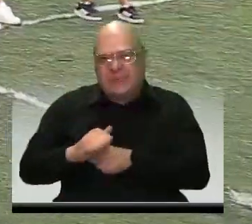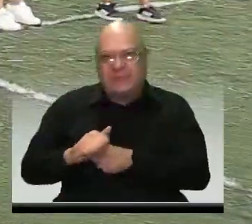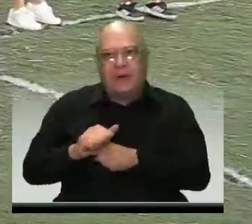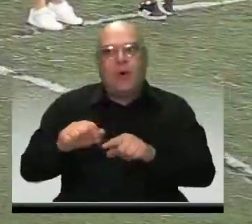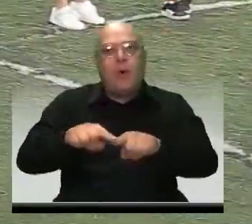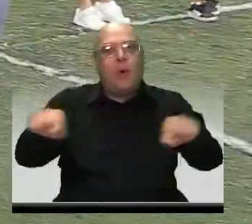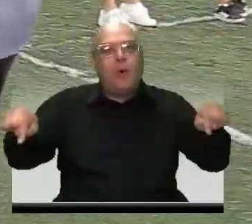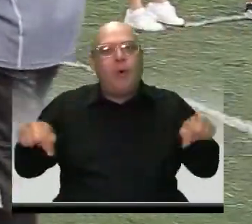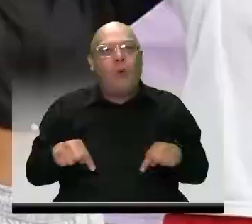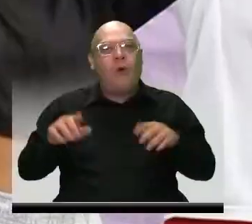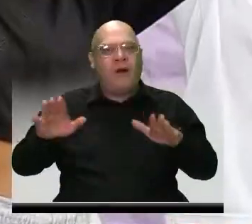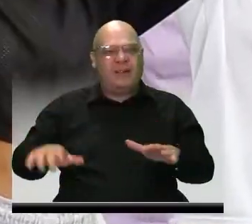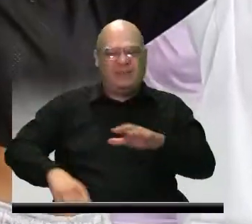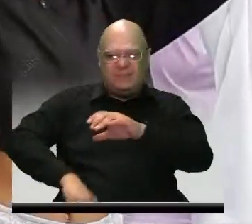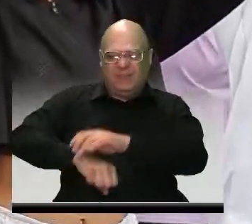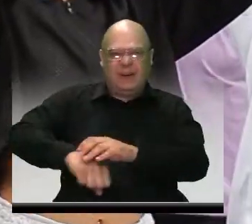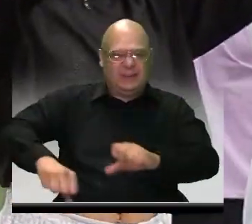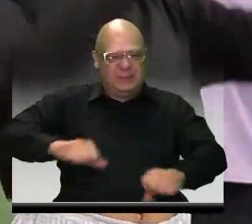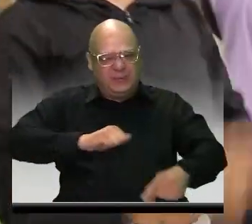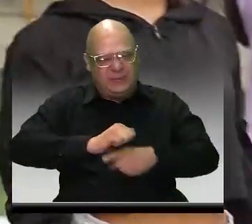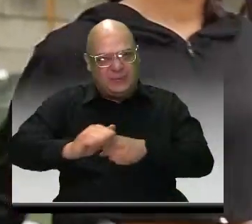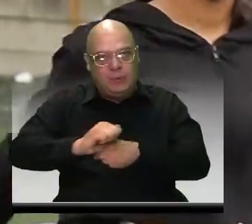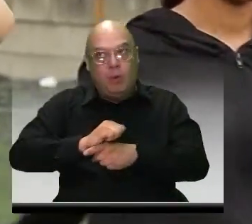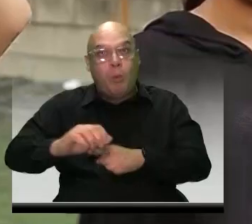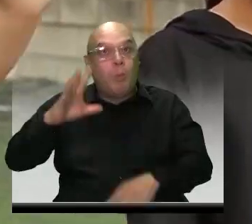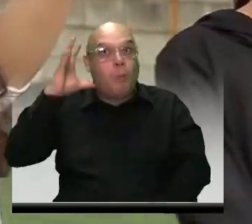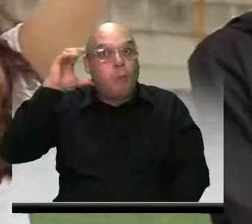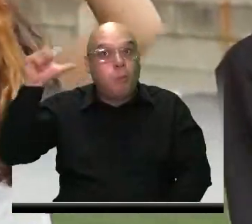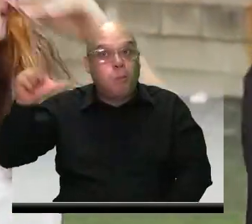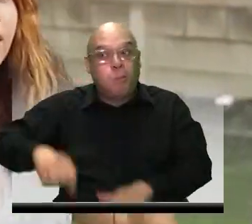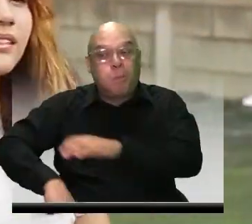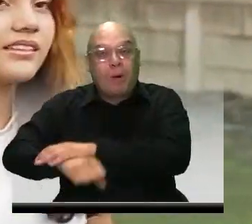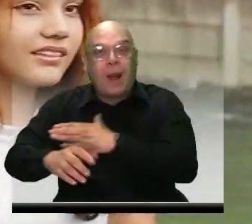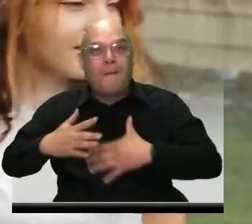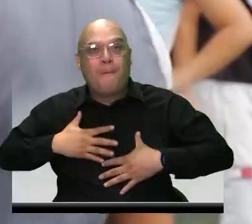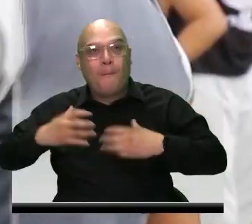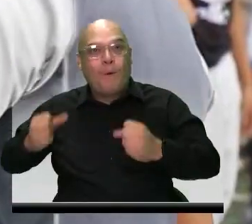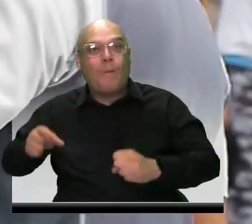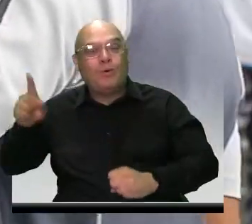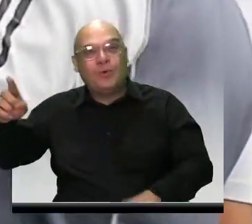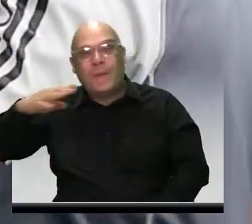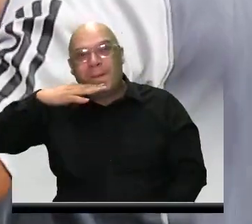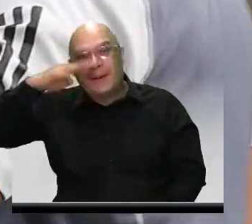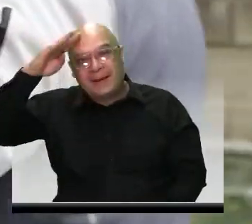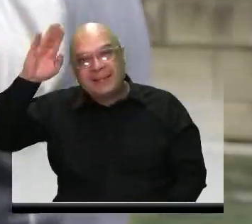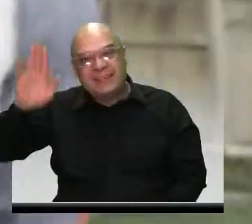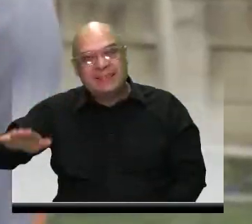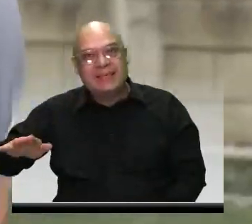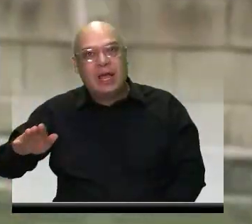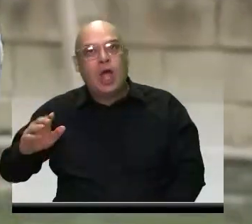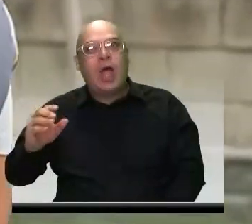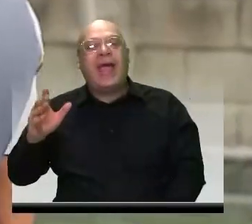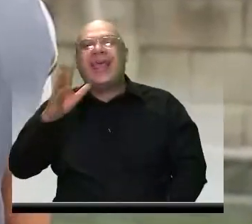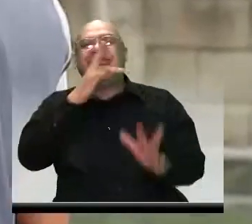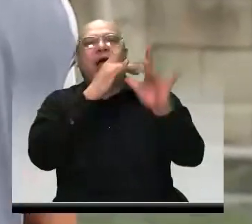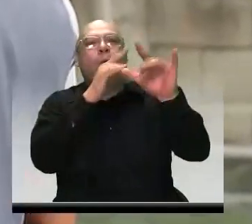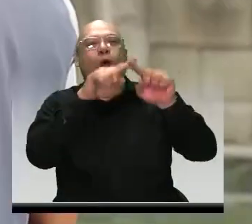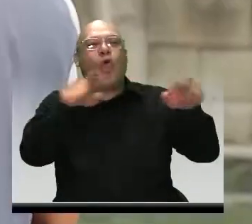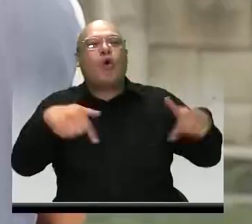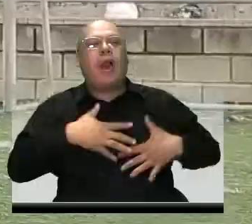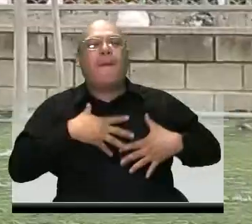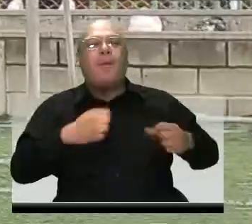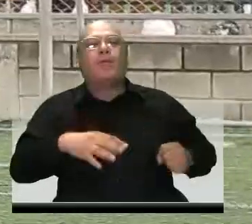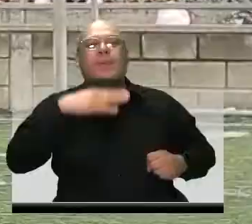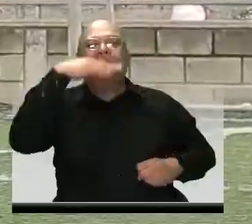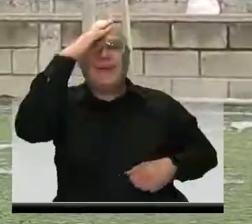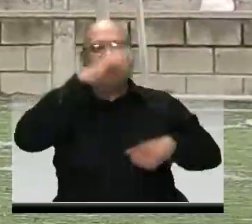de la ciudad y en la actual sede del Deportivo Independiente Medellín, antiguo Club Pilsen de Itagüí. Lo que más me gusta